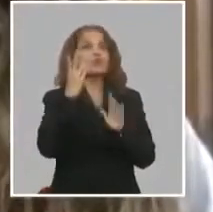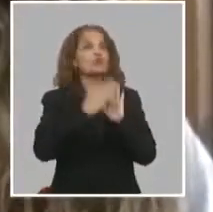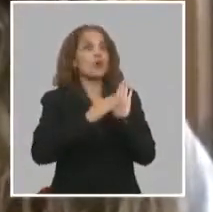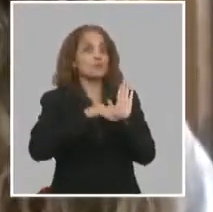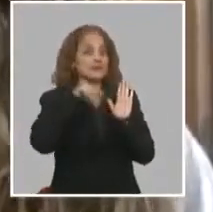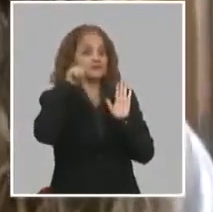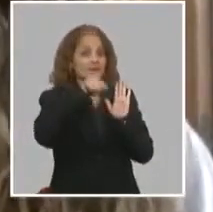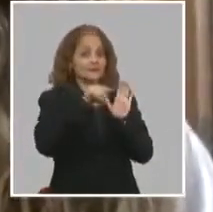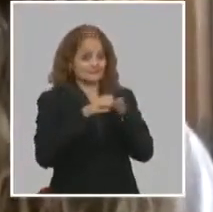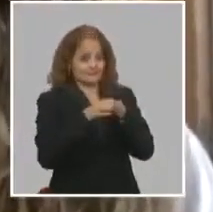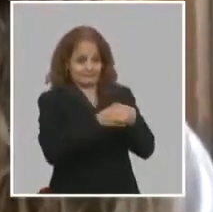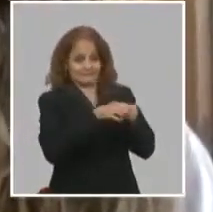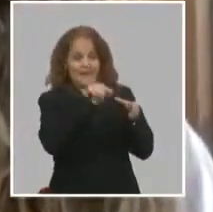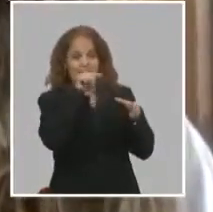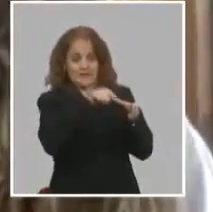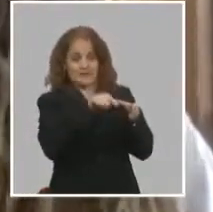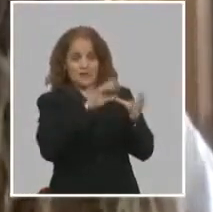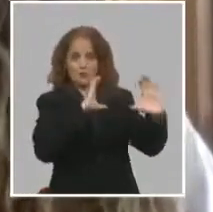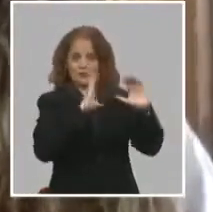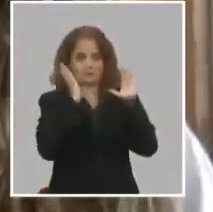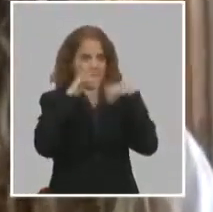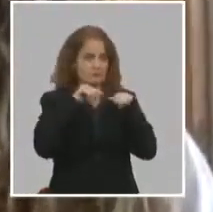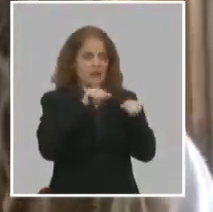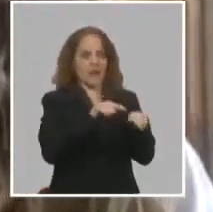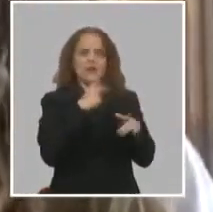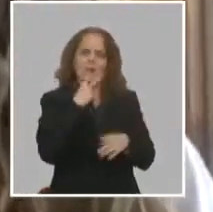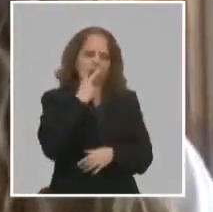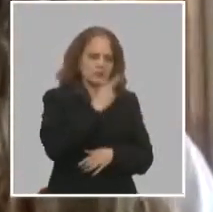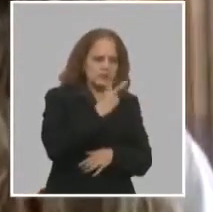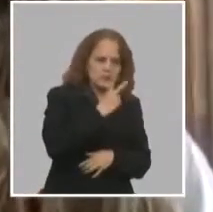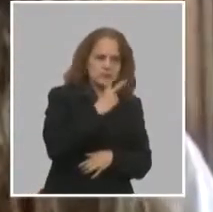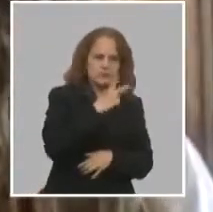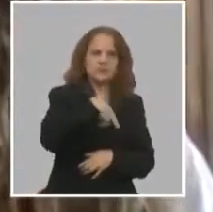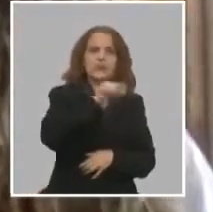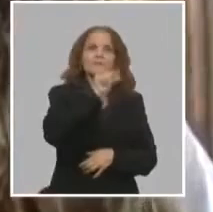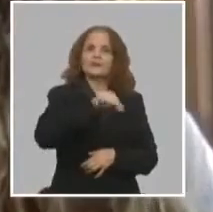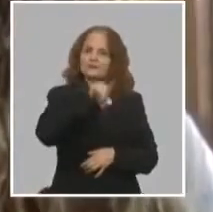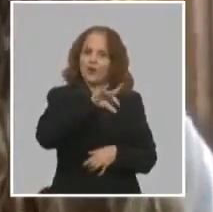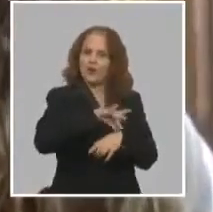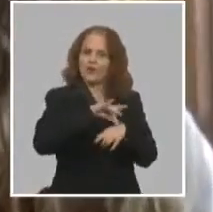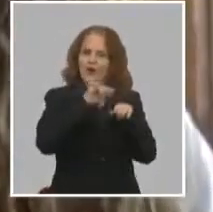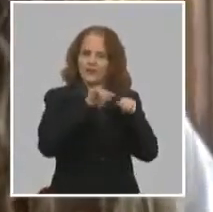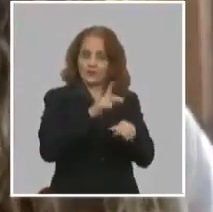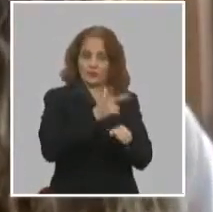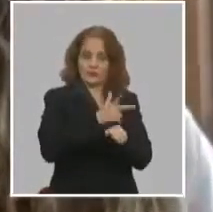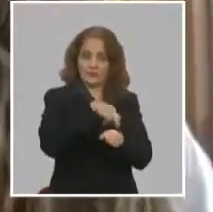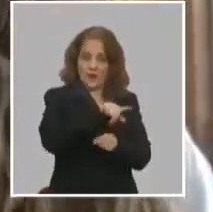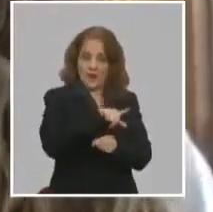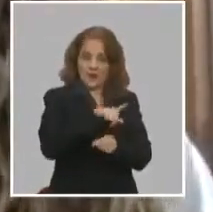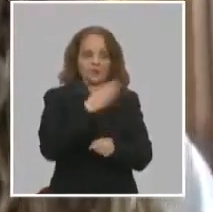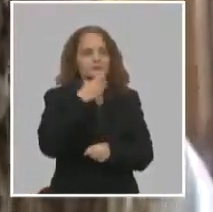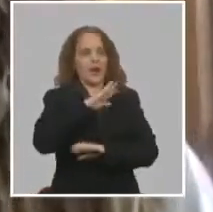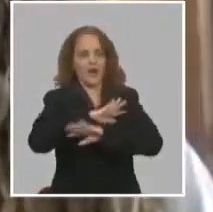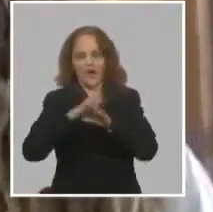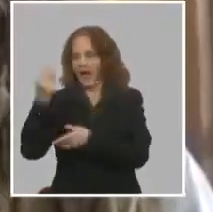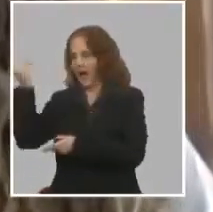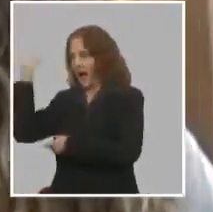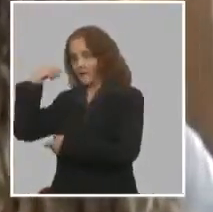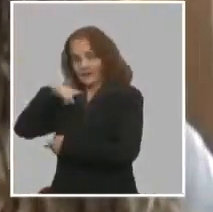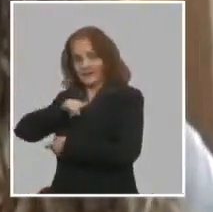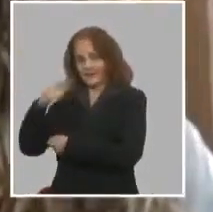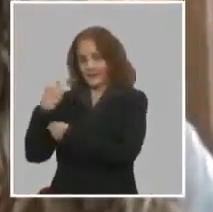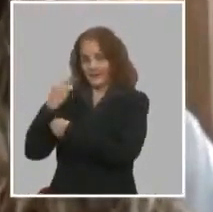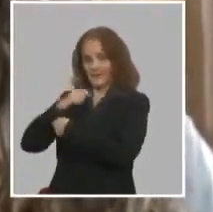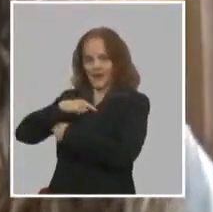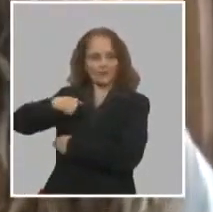2 meses aproximadamente, estuvimos colaborando, estuvimos atendiendo, estuvimos demostrando todas esas lecciones que solamente en nuestras escuelas